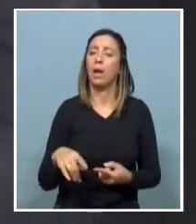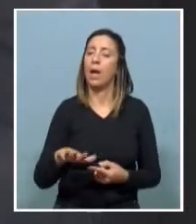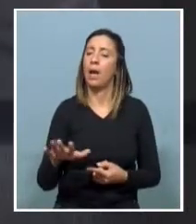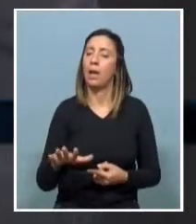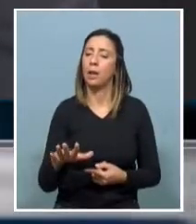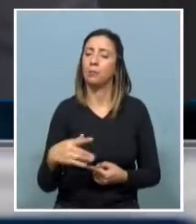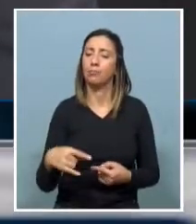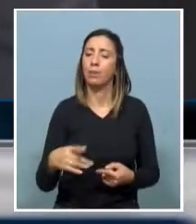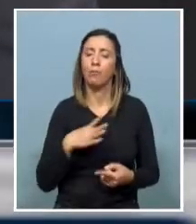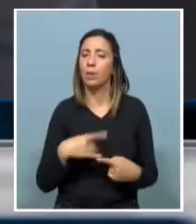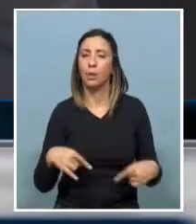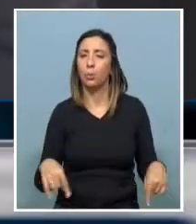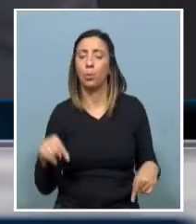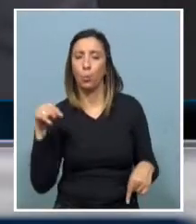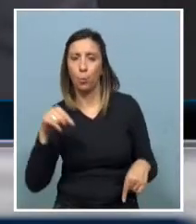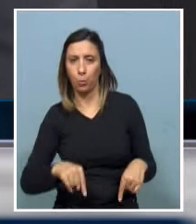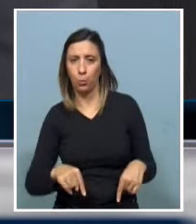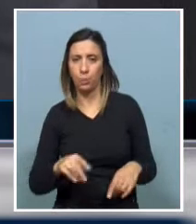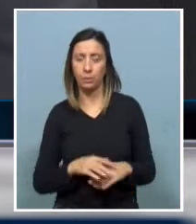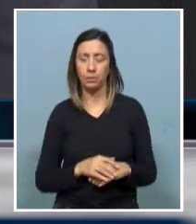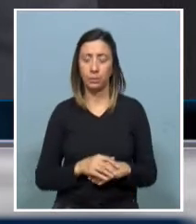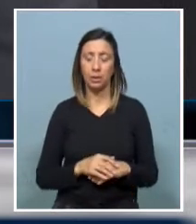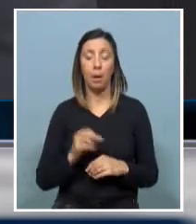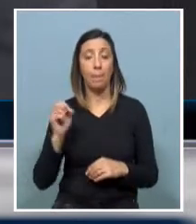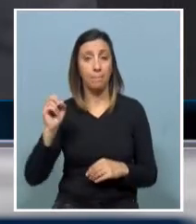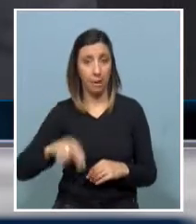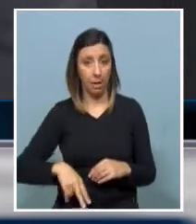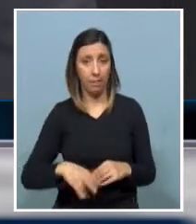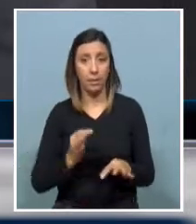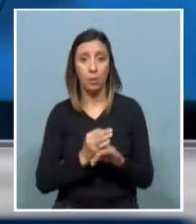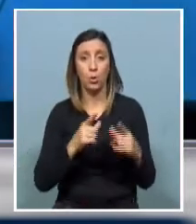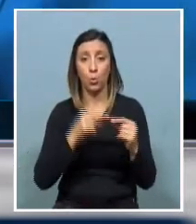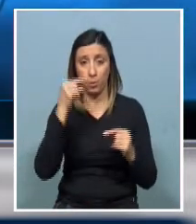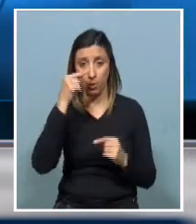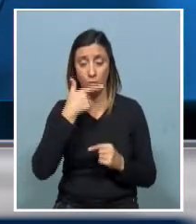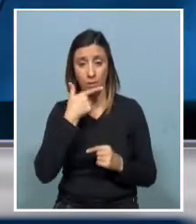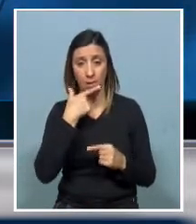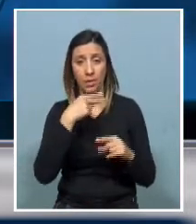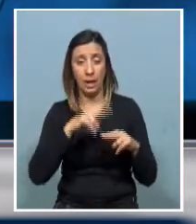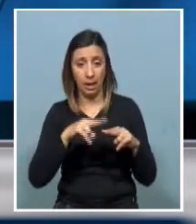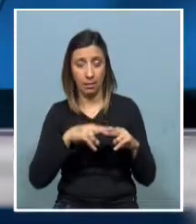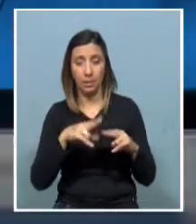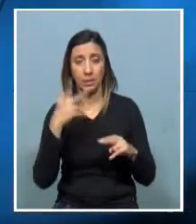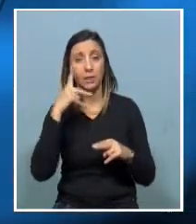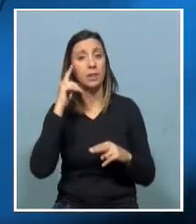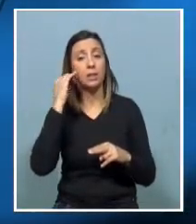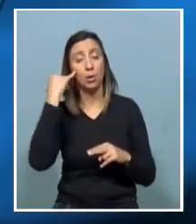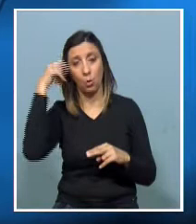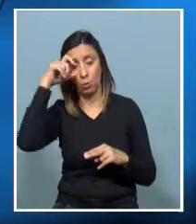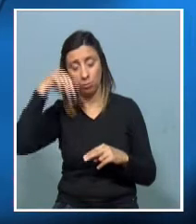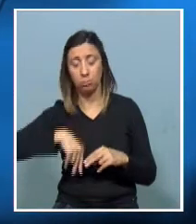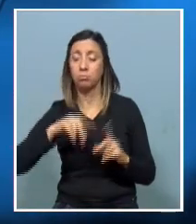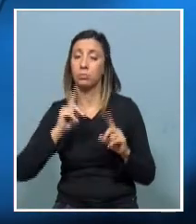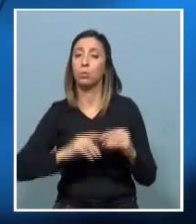Rosa del Conlara, no solo aquí, sino también hay un plan de mantenimiento del Colegio 17, Hipólito Yrigoyen en Santa Rosa, que es una